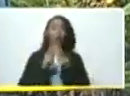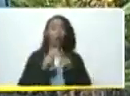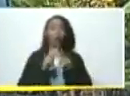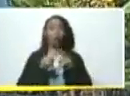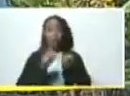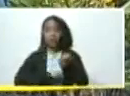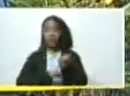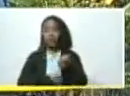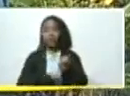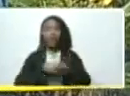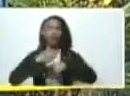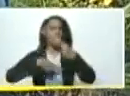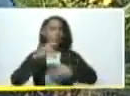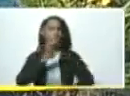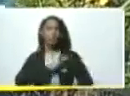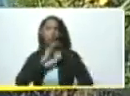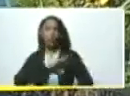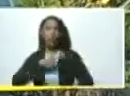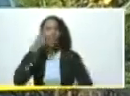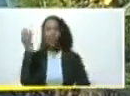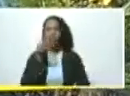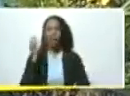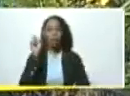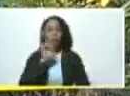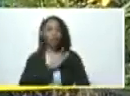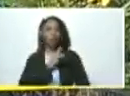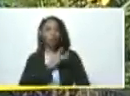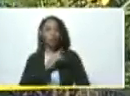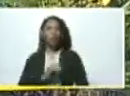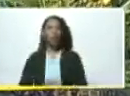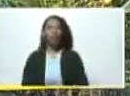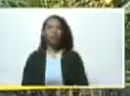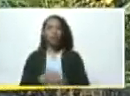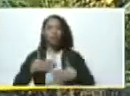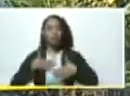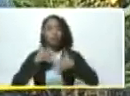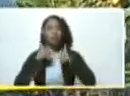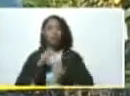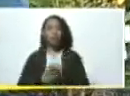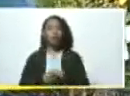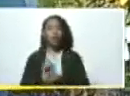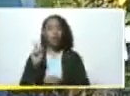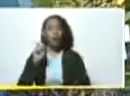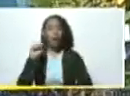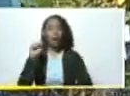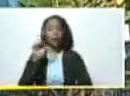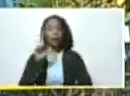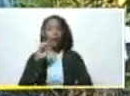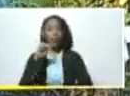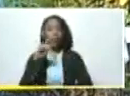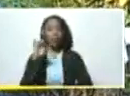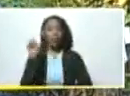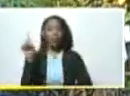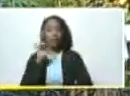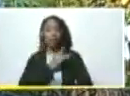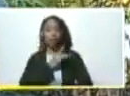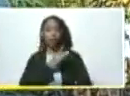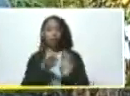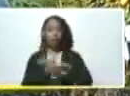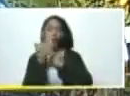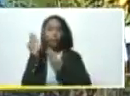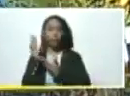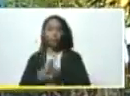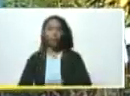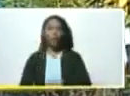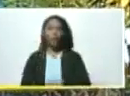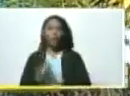carácter revolucionario y socialista verdadero en Chile, Salvador Allende. Cuando tomamos el ejemplo Salvador Allende